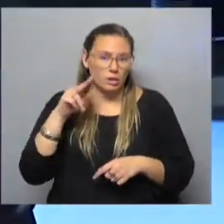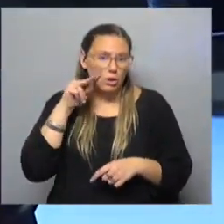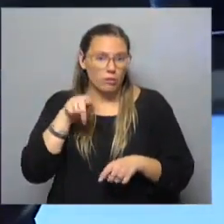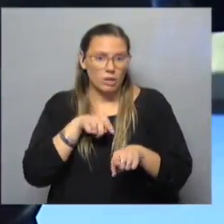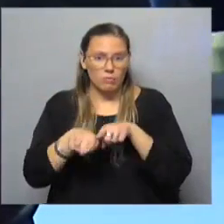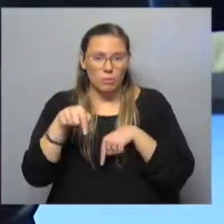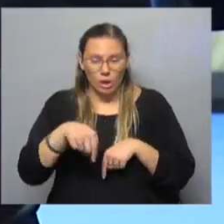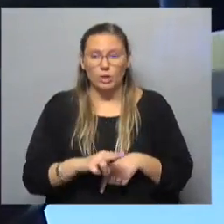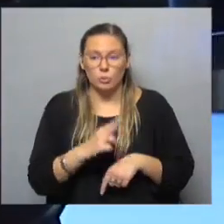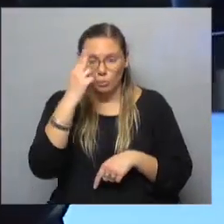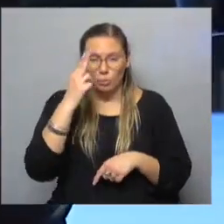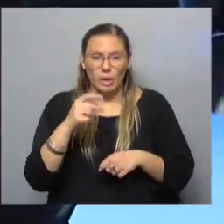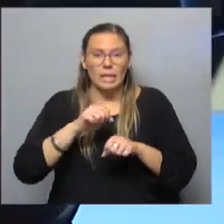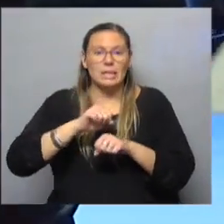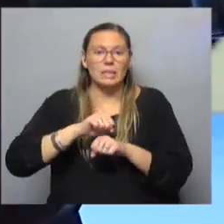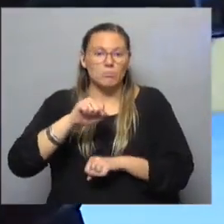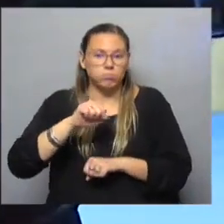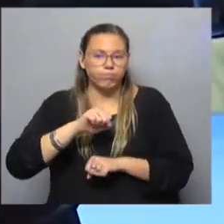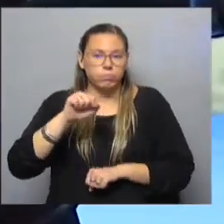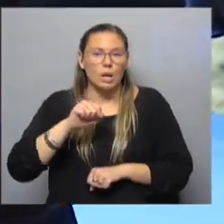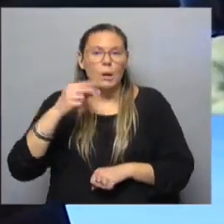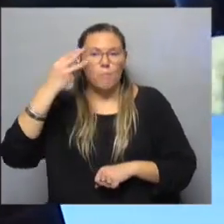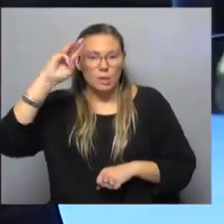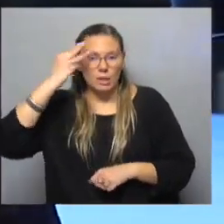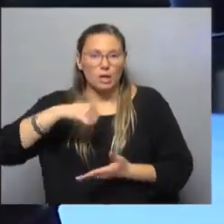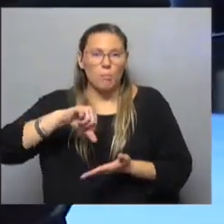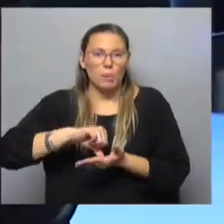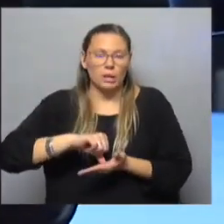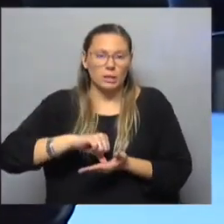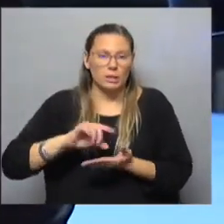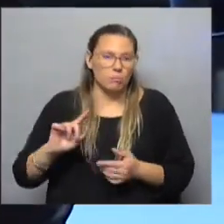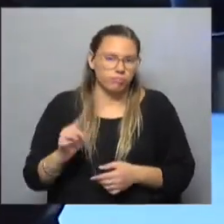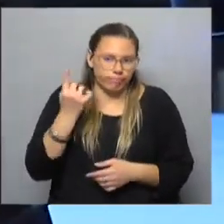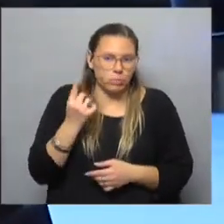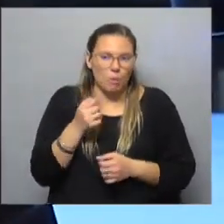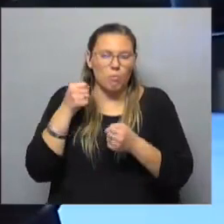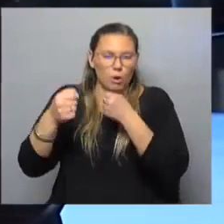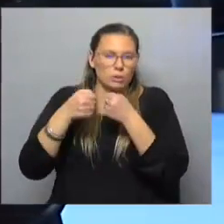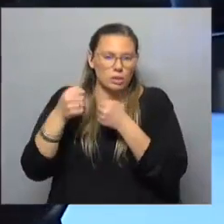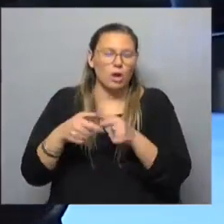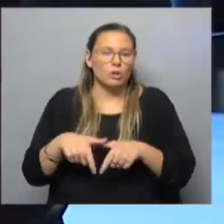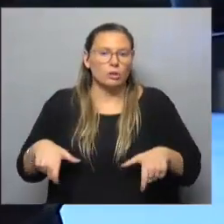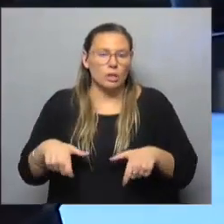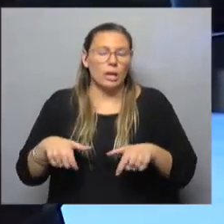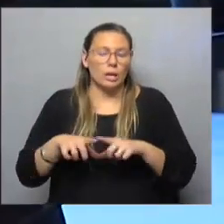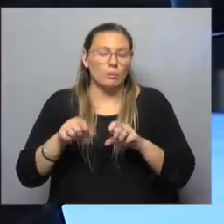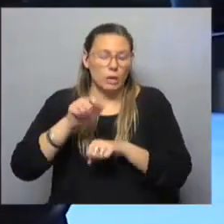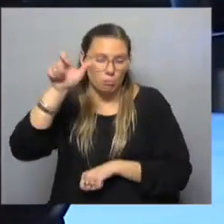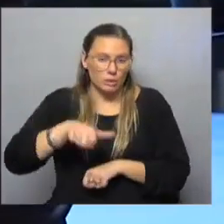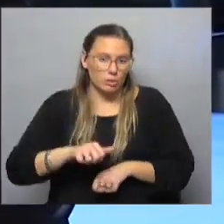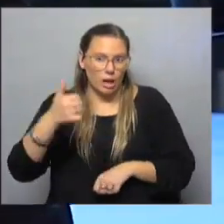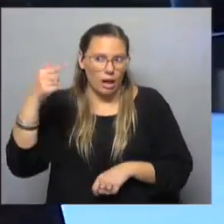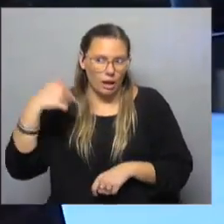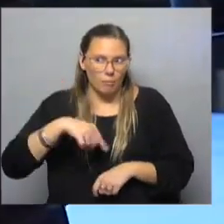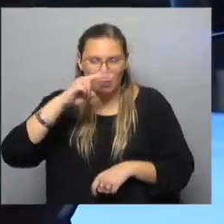pelear en Uruguay, como decís, el título mexicano. Hablamos de uno de los países que mandan en el orden del boxeo. Tener un título mexicano acá es un honor,